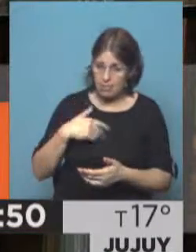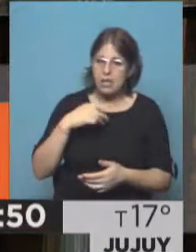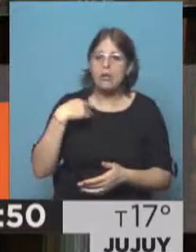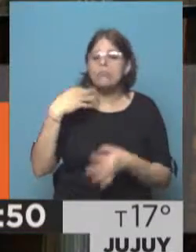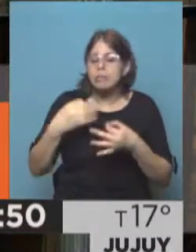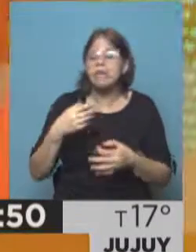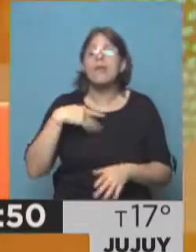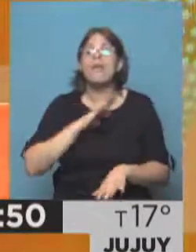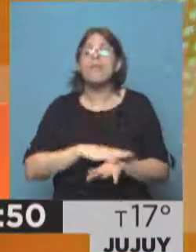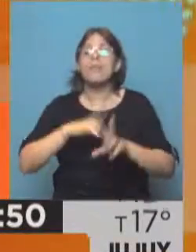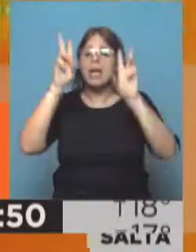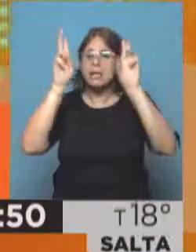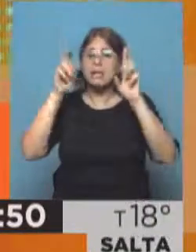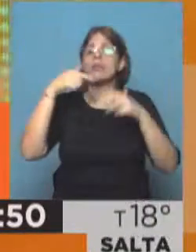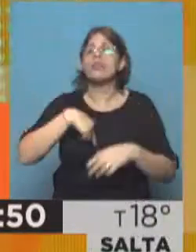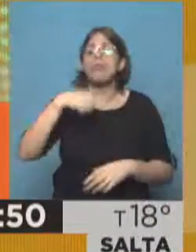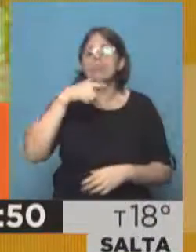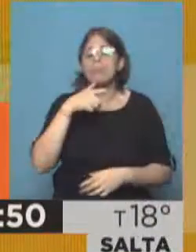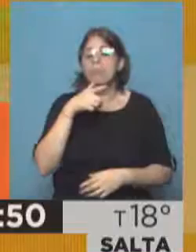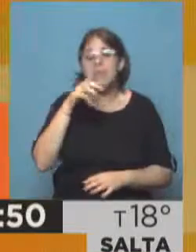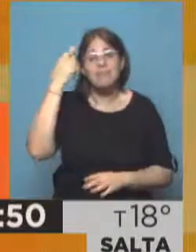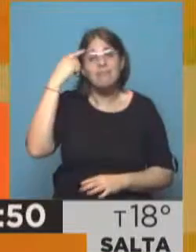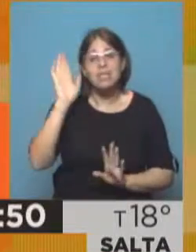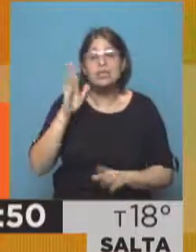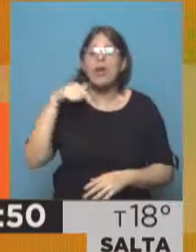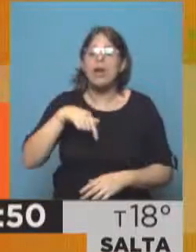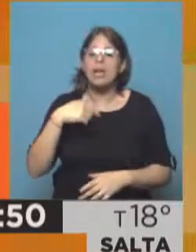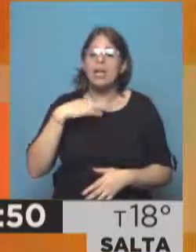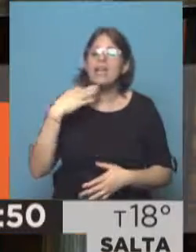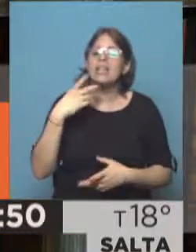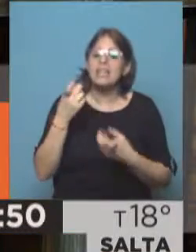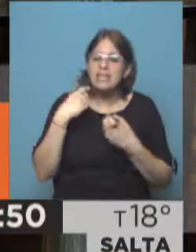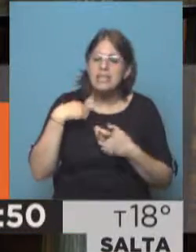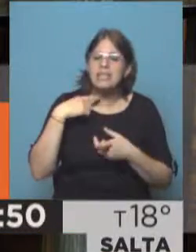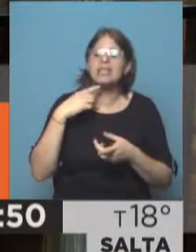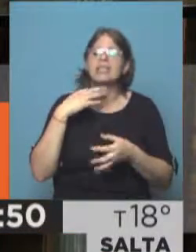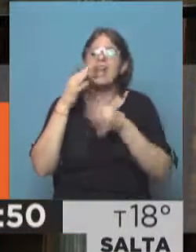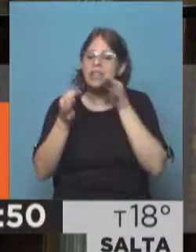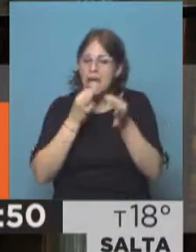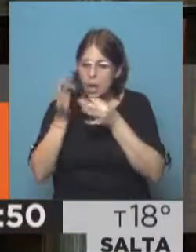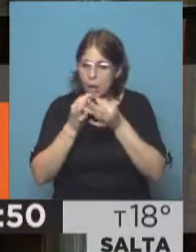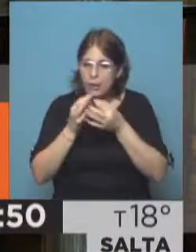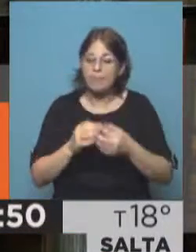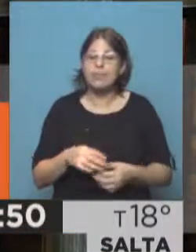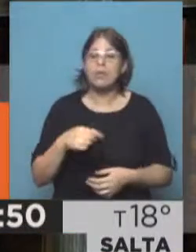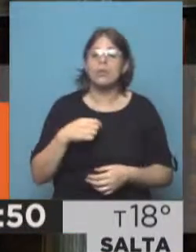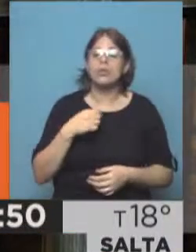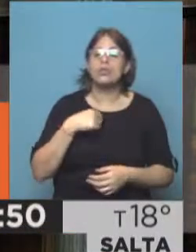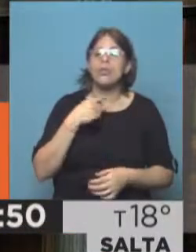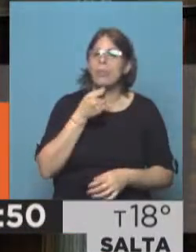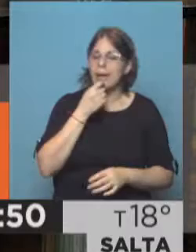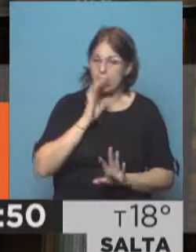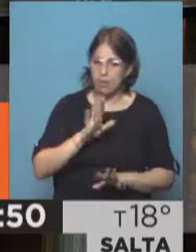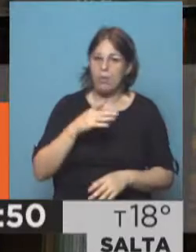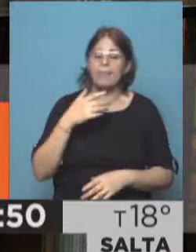tema y me parece que acá, como todo, necesitamos un acercamiento. Uno cuando, yo pongo siempre el mismo ejemplo,